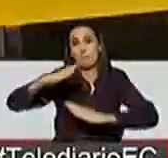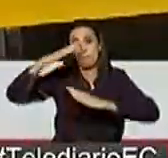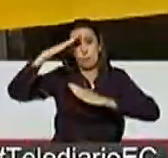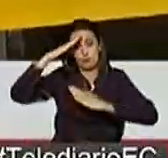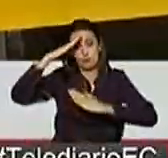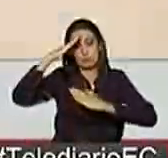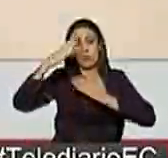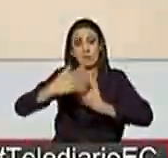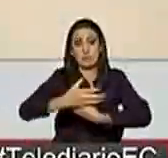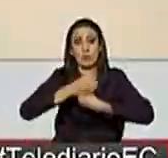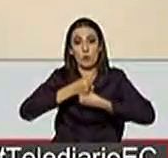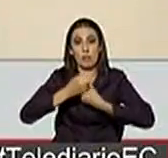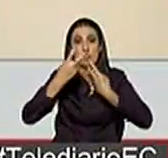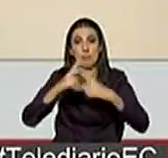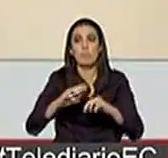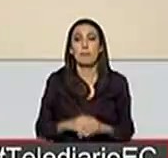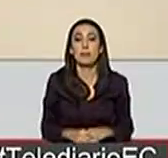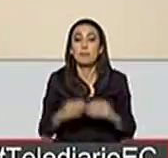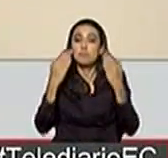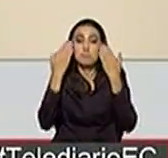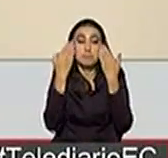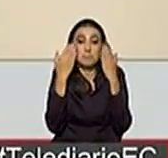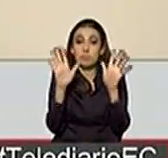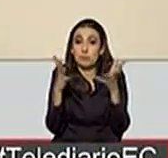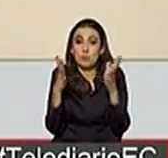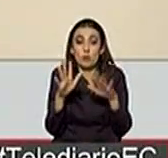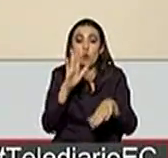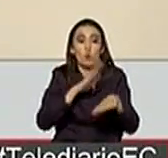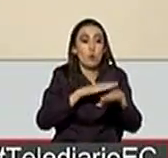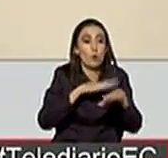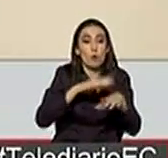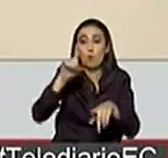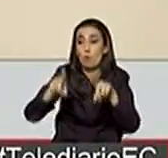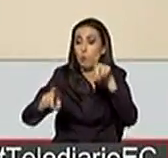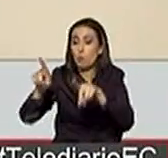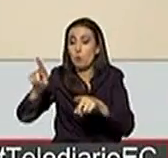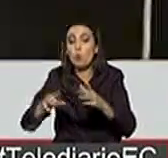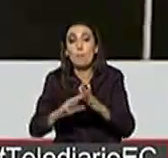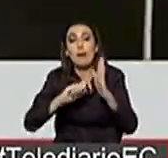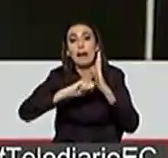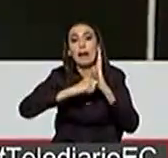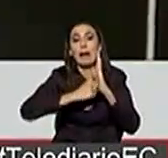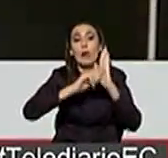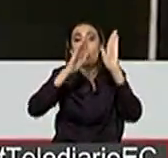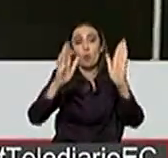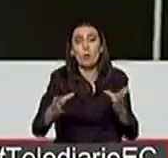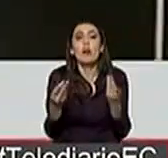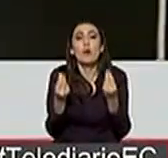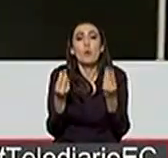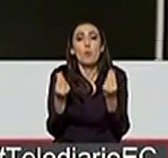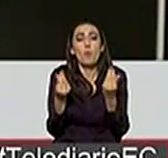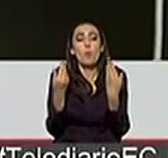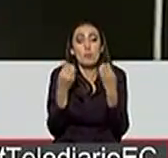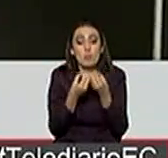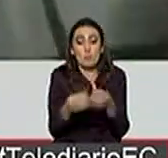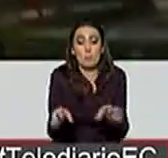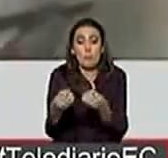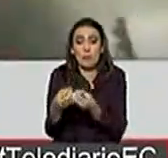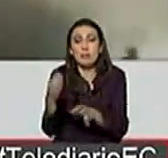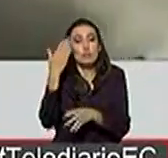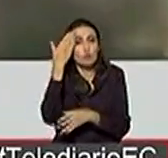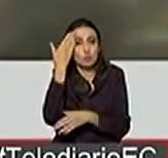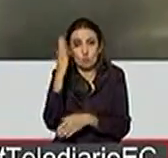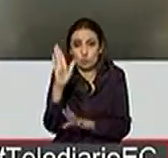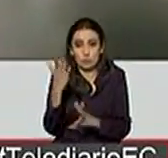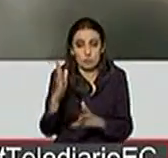seguridad privada aún no se han registrado pronunciamientos por parte del contralor pablo se lee sobre a cuánto ascienden las pérdidas materiales atrás de